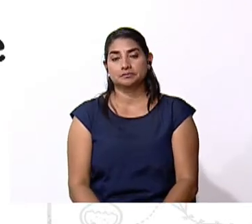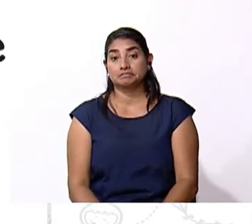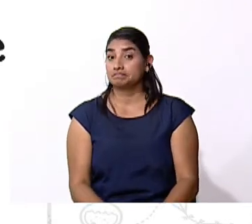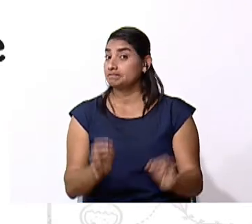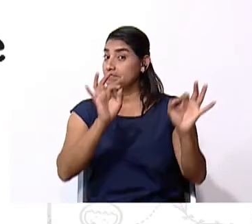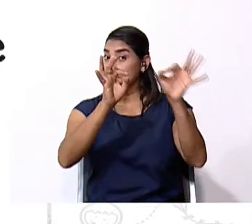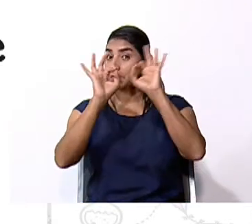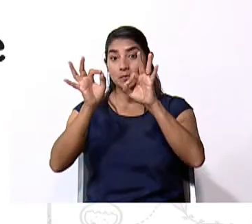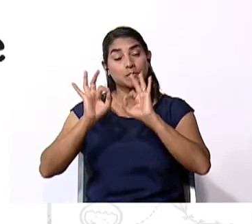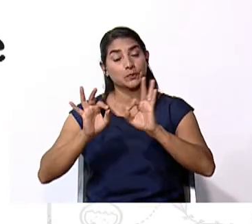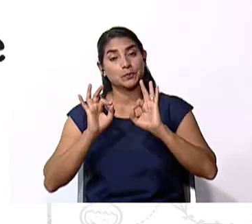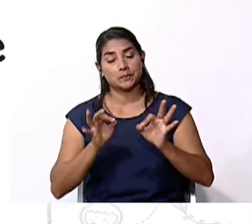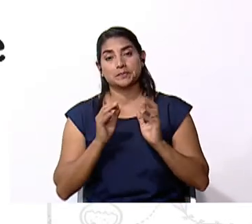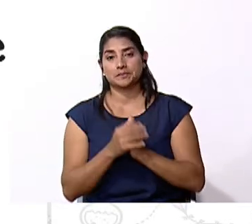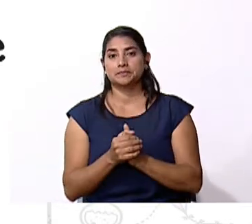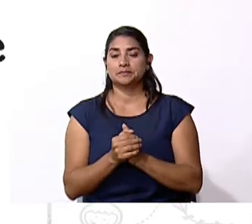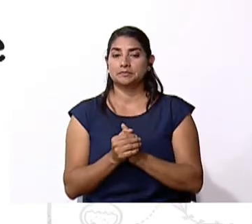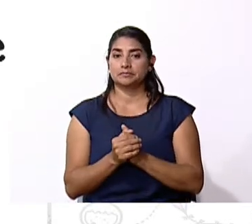Muy bien.